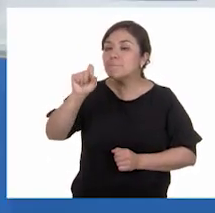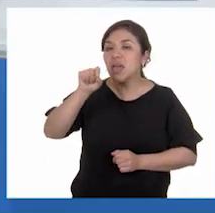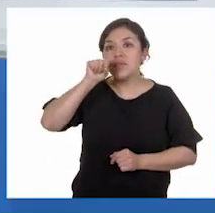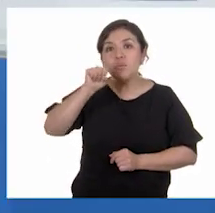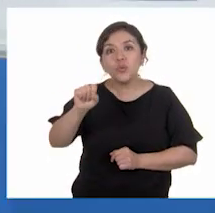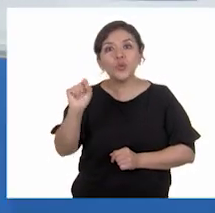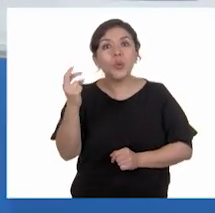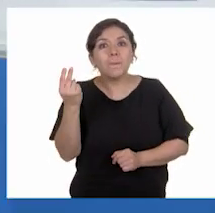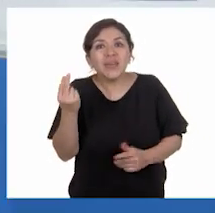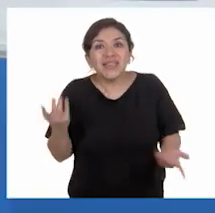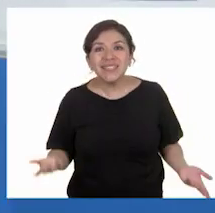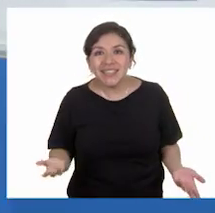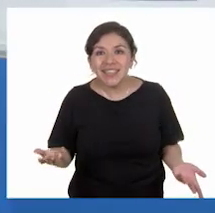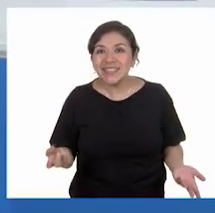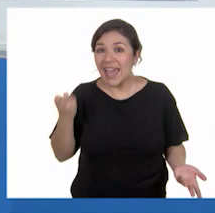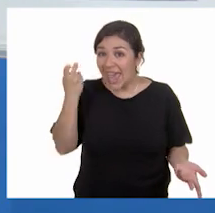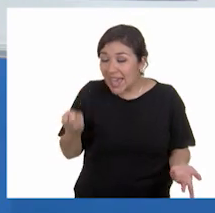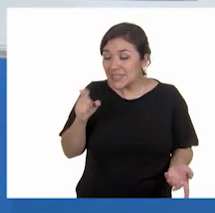20.25!